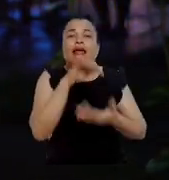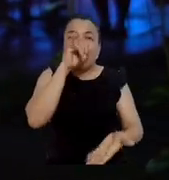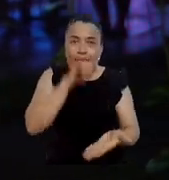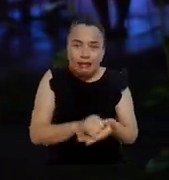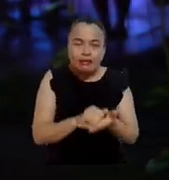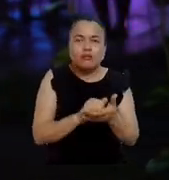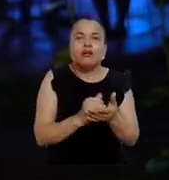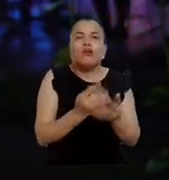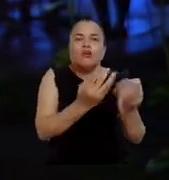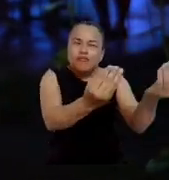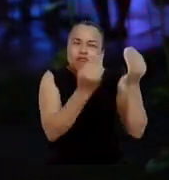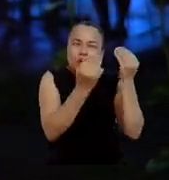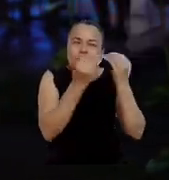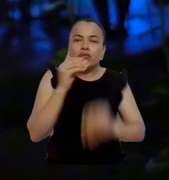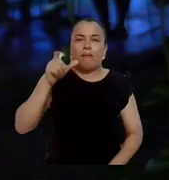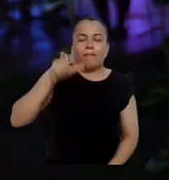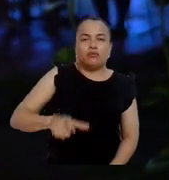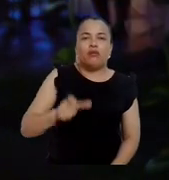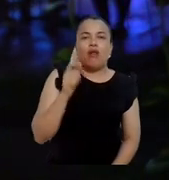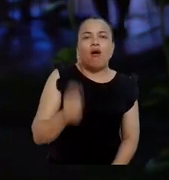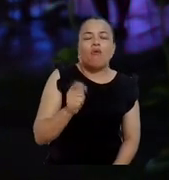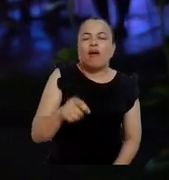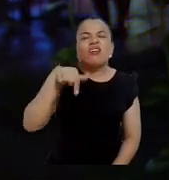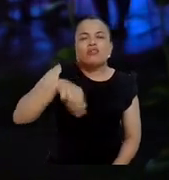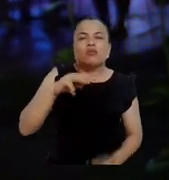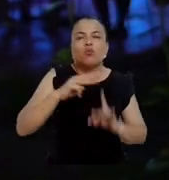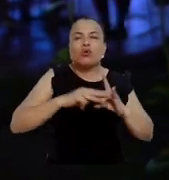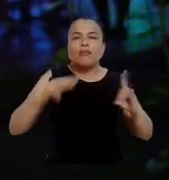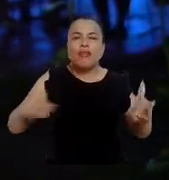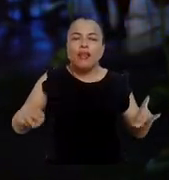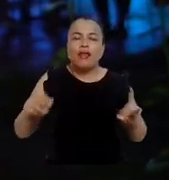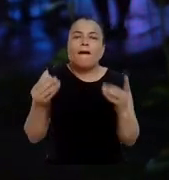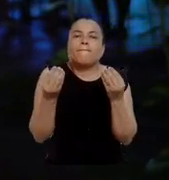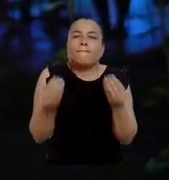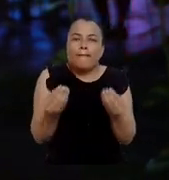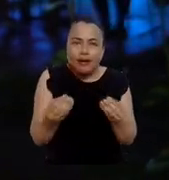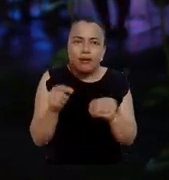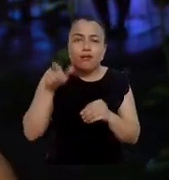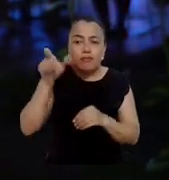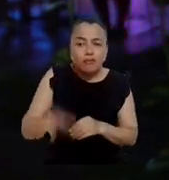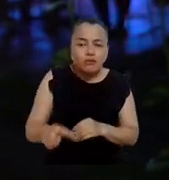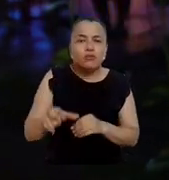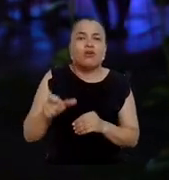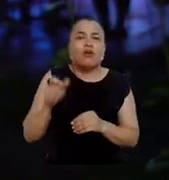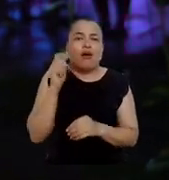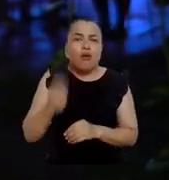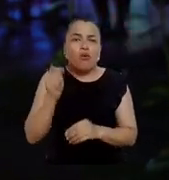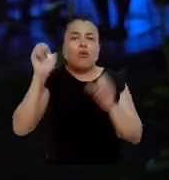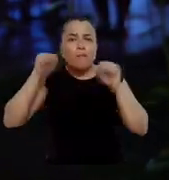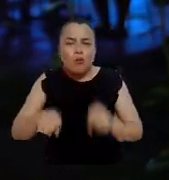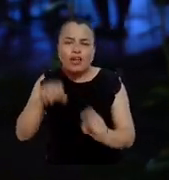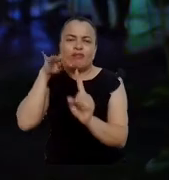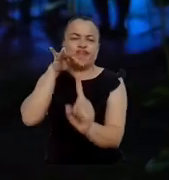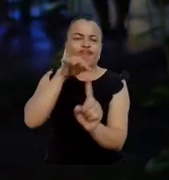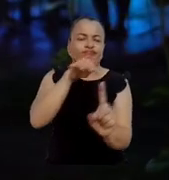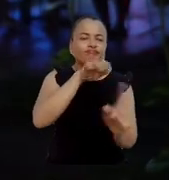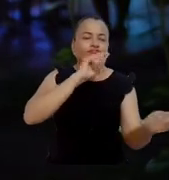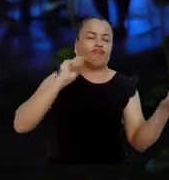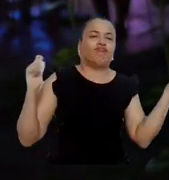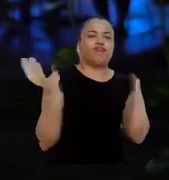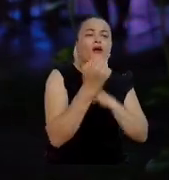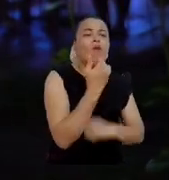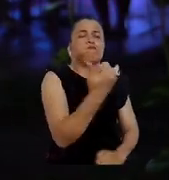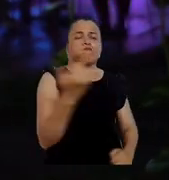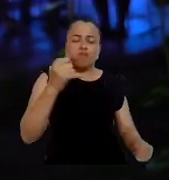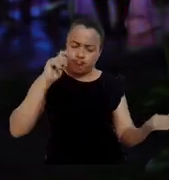la región Caribe. Entonces, la formación del abogado Unimagdalena está encaminada a que sea un abogado que pueda ayudar a la